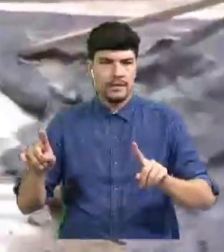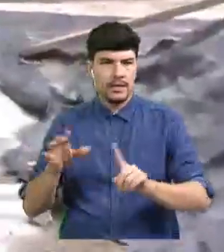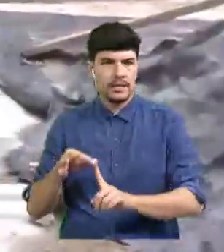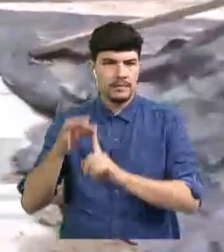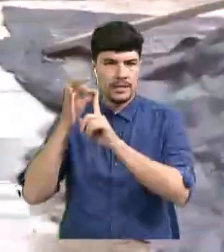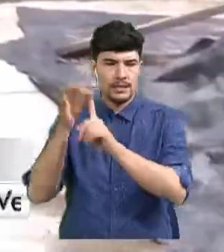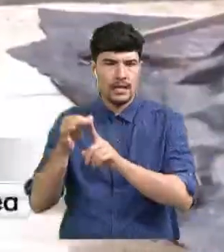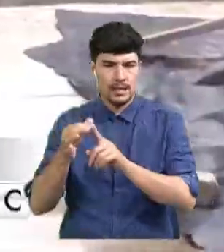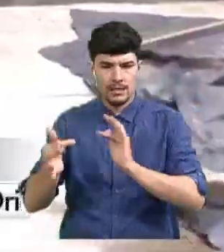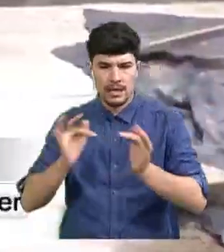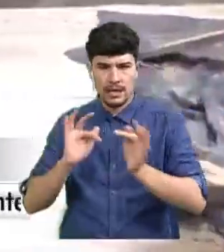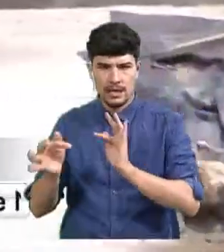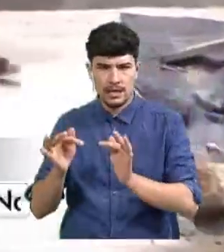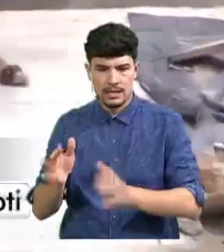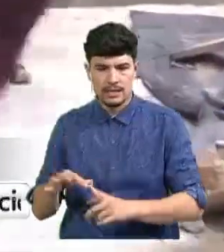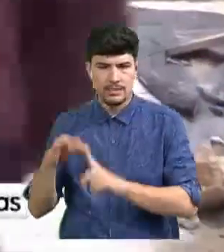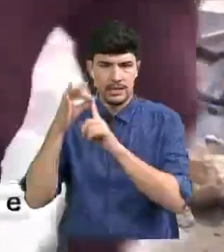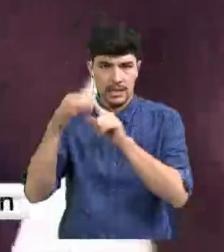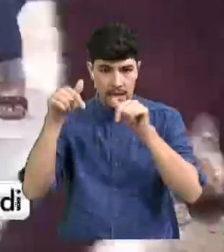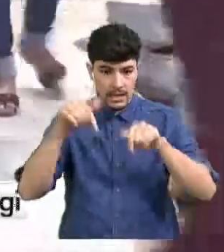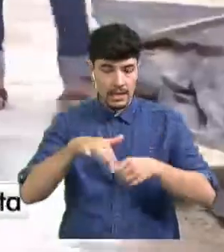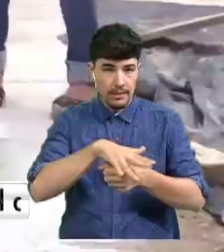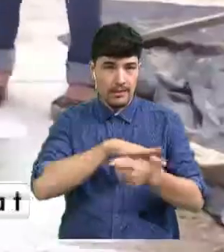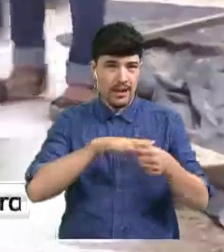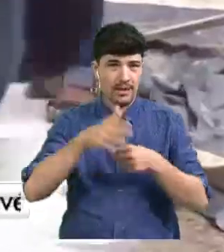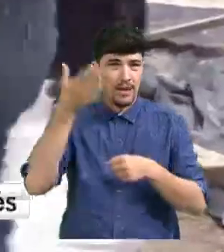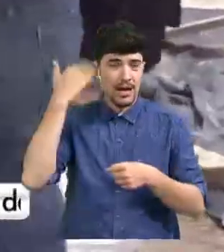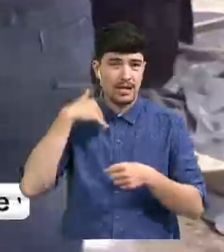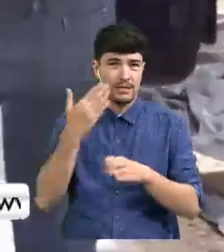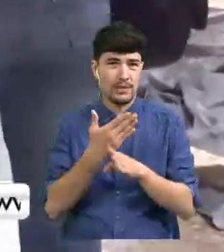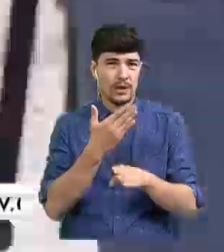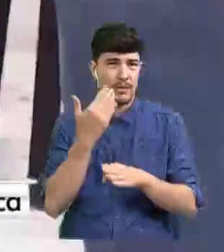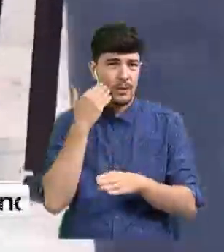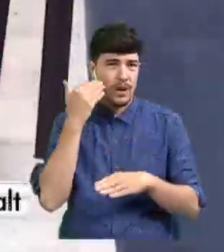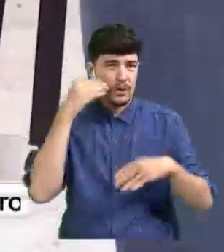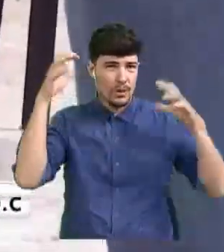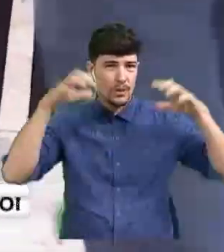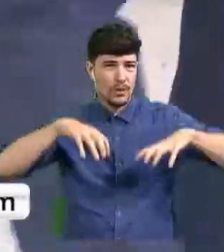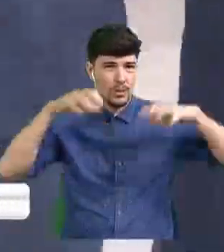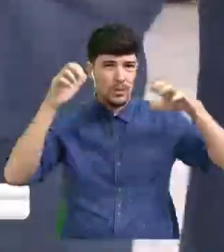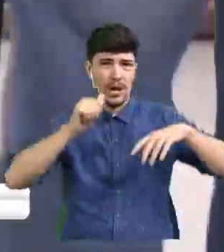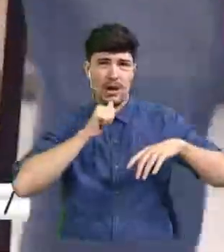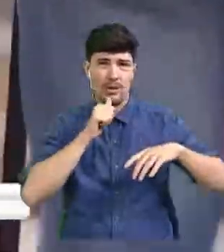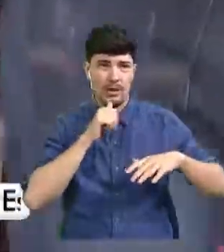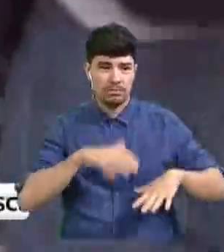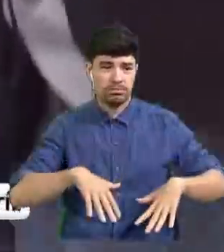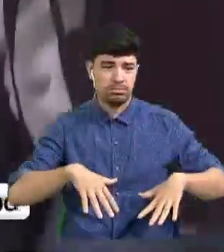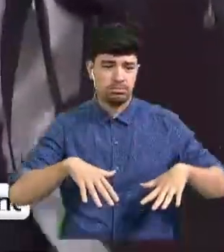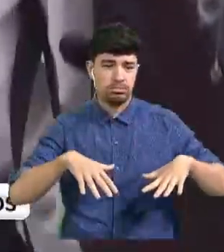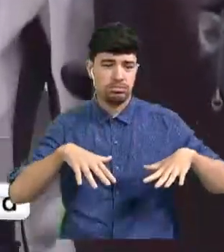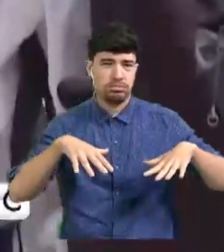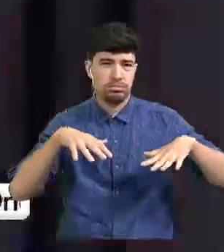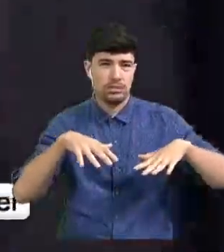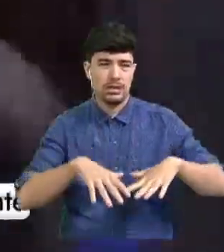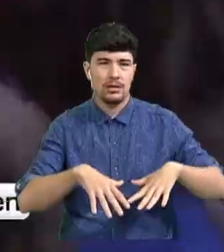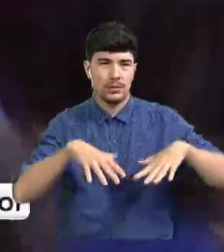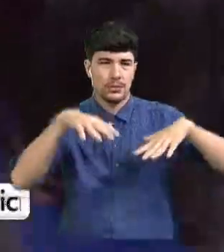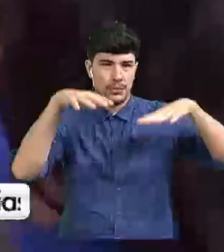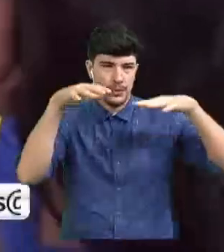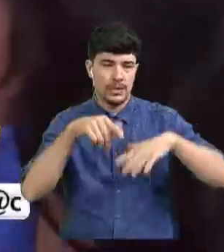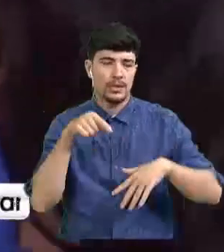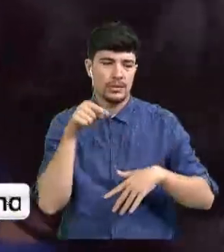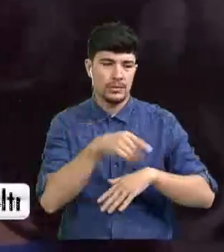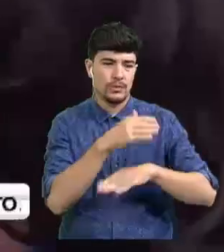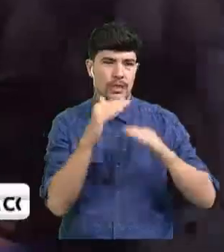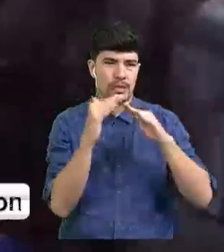con un tratamiento especial, este barrio tenía problemas cuando llovía, de las grandes escorrentías bajaban e inundaban